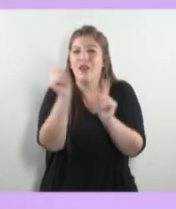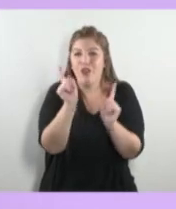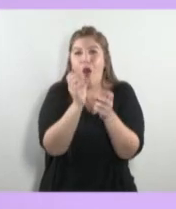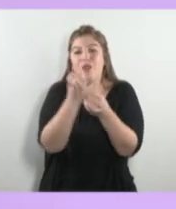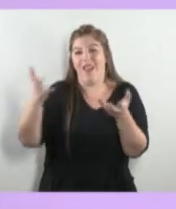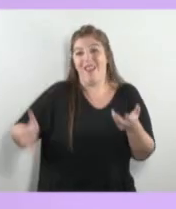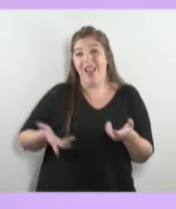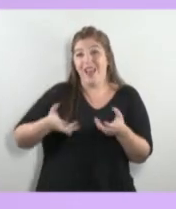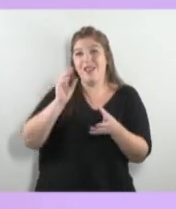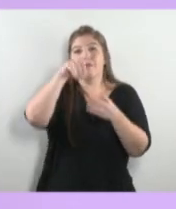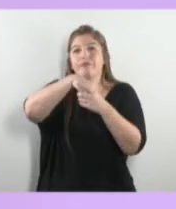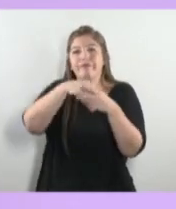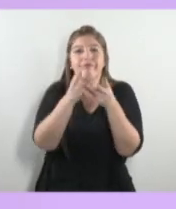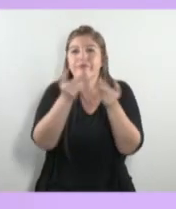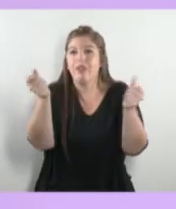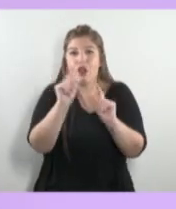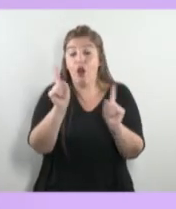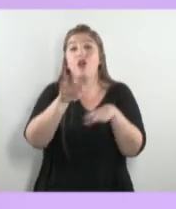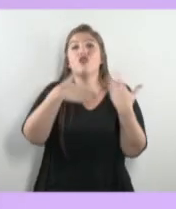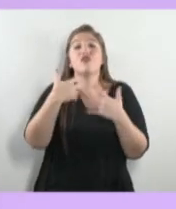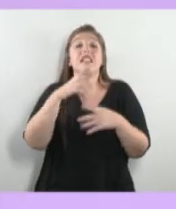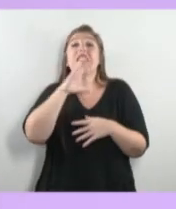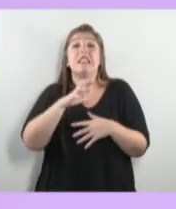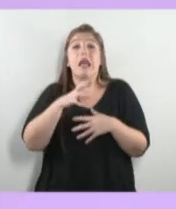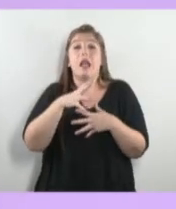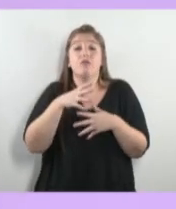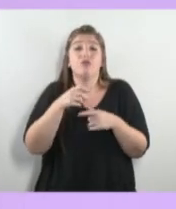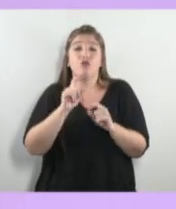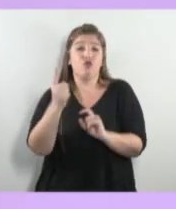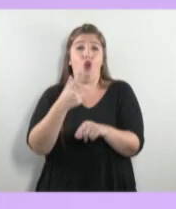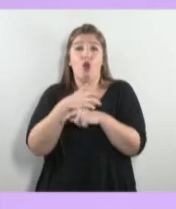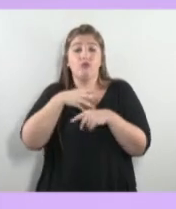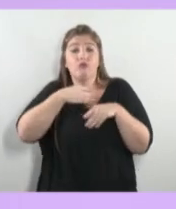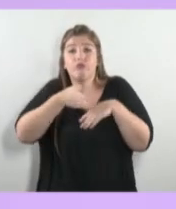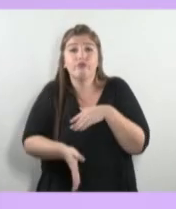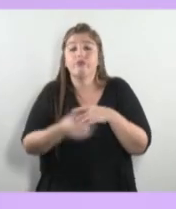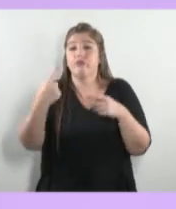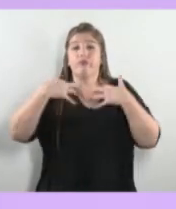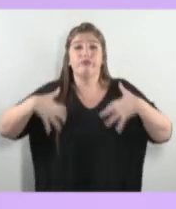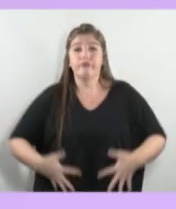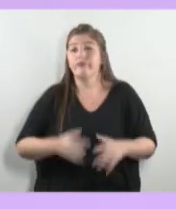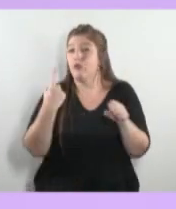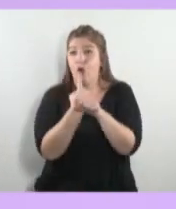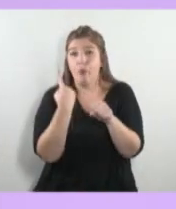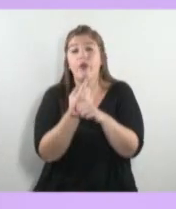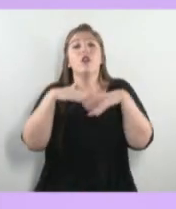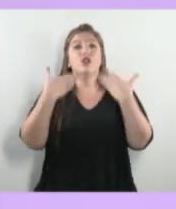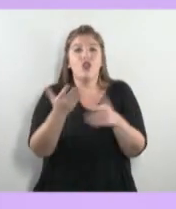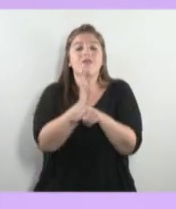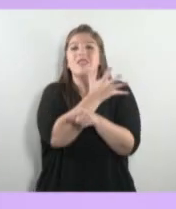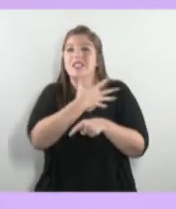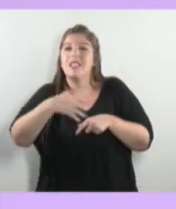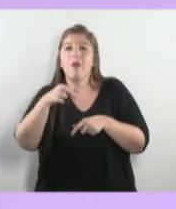grasa, no podría sino moverse en la sangre. Entonces, es transportado por proteínas que van a tener, van a ser lipoproteínas justamente, van a tener